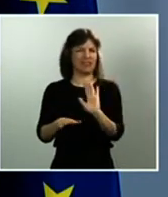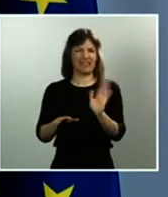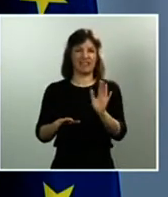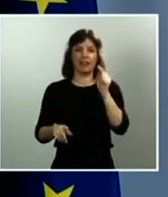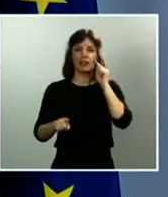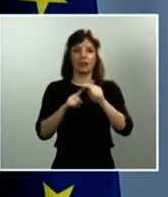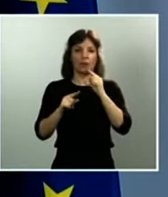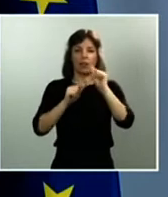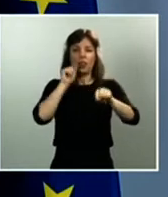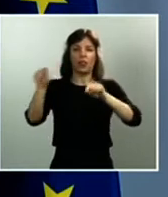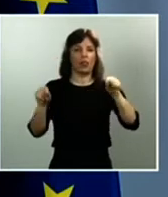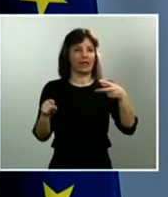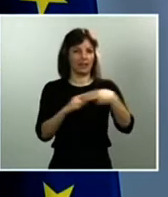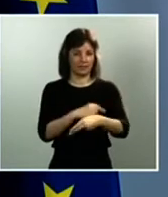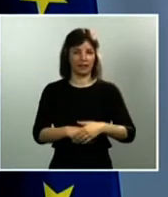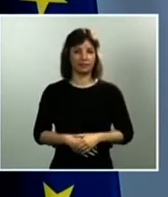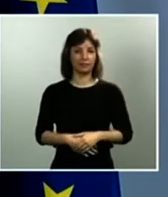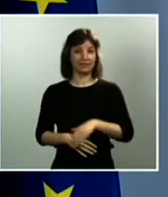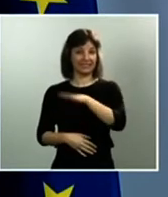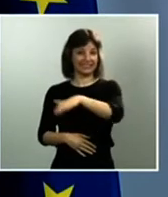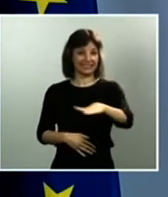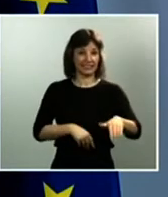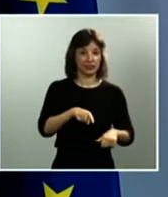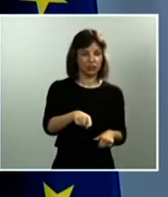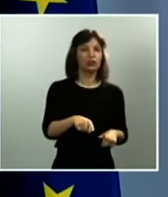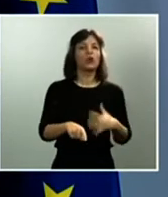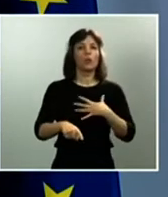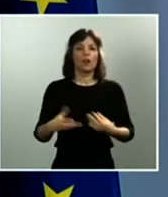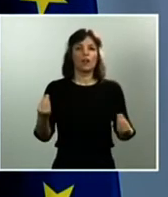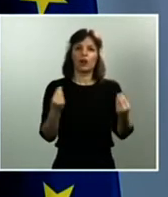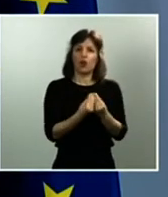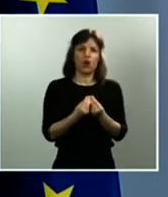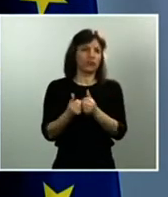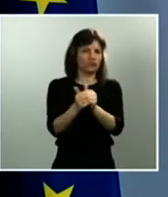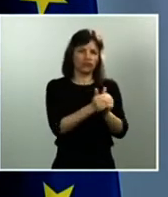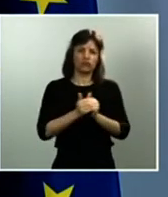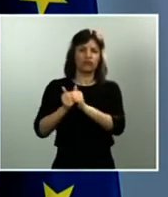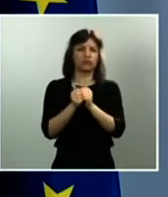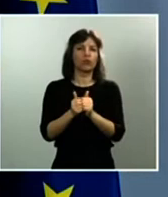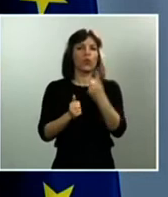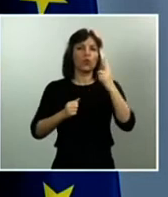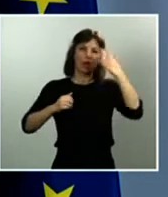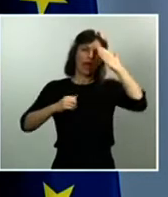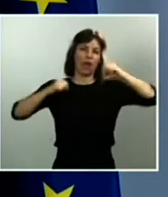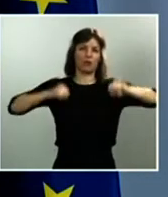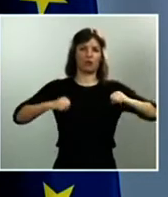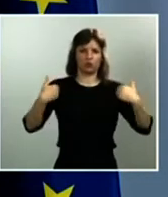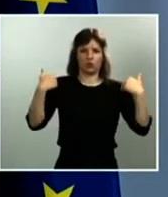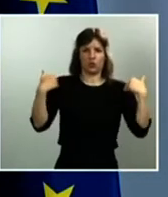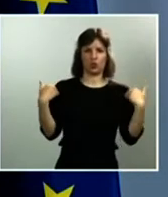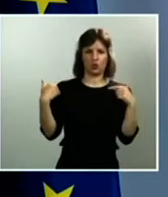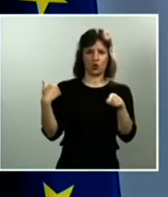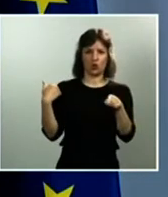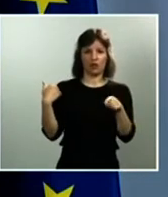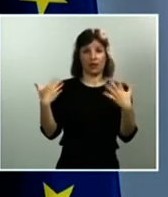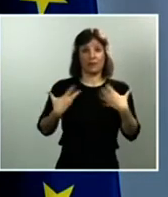contagios. Los niños y niñas podrán ir acompañados en todo momento por un adulto responsable que conviva con ellos.